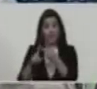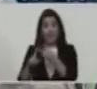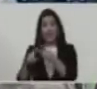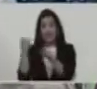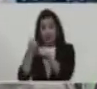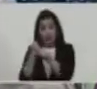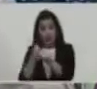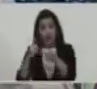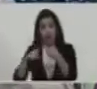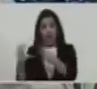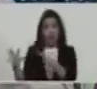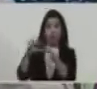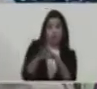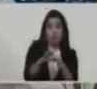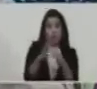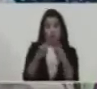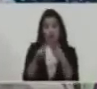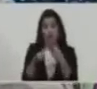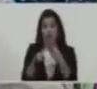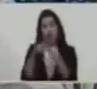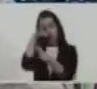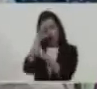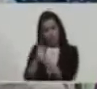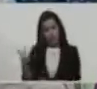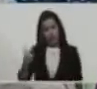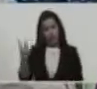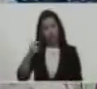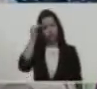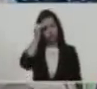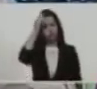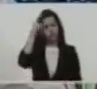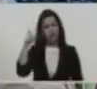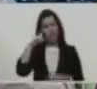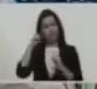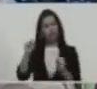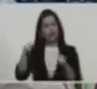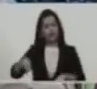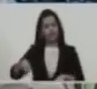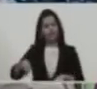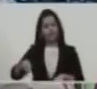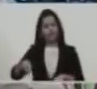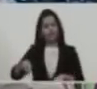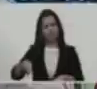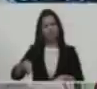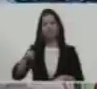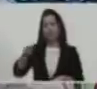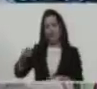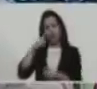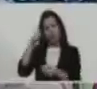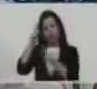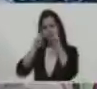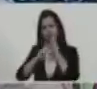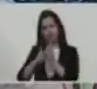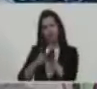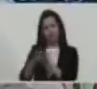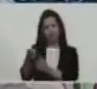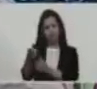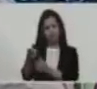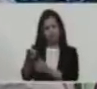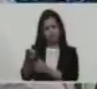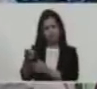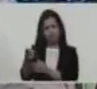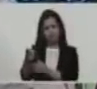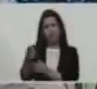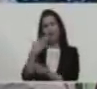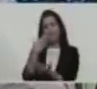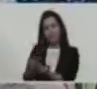articulación. Confío en sus capacidades profesionales, en su honestidad y les pido